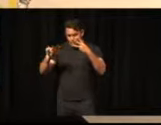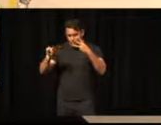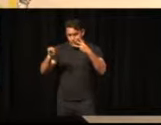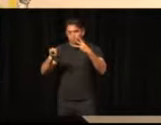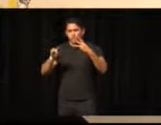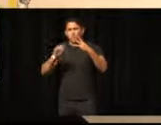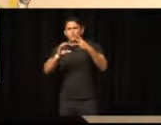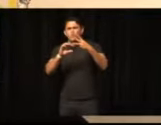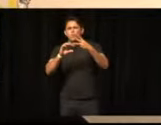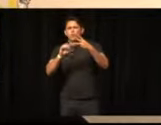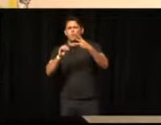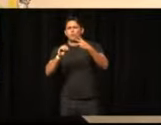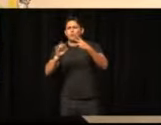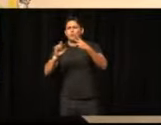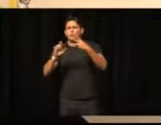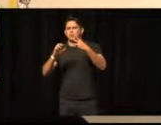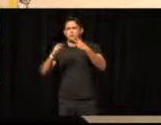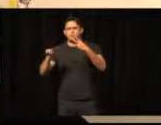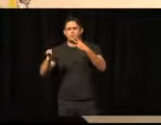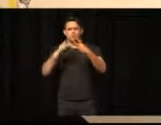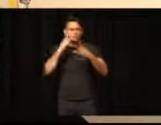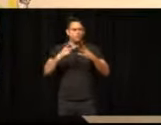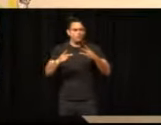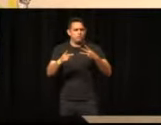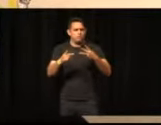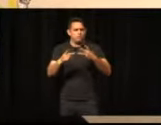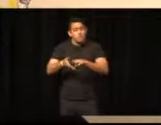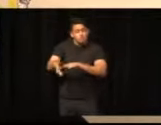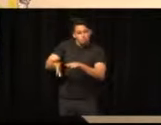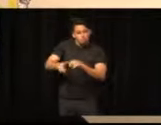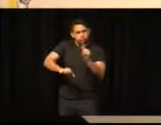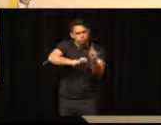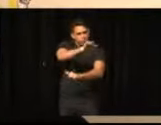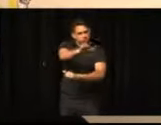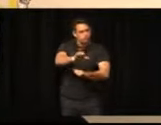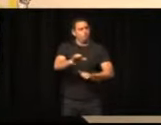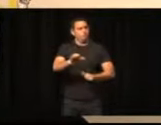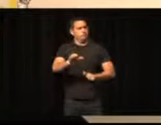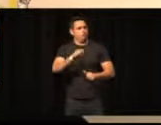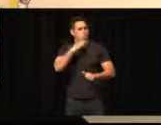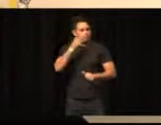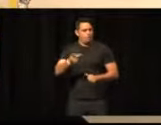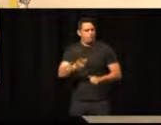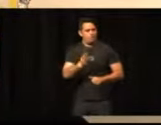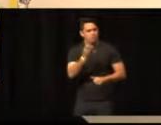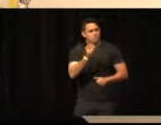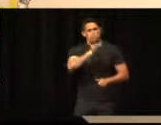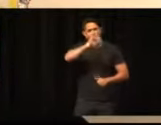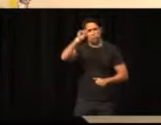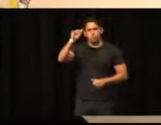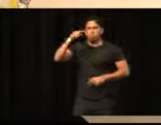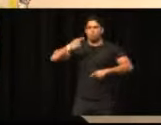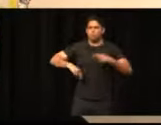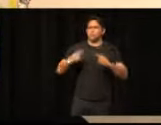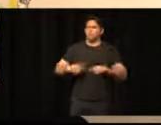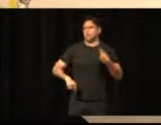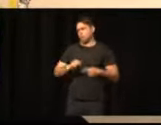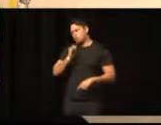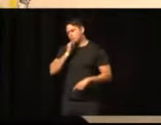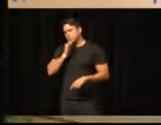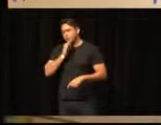Conciencia, conveniencia y coerción en el sentido de la coerción de la sociedad civil. Muchas de las políticas, por